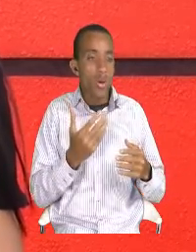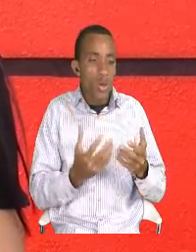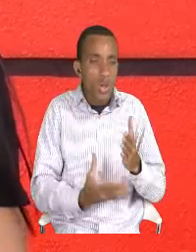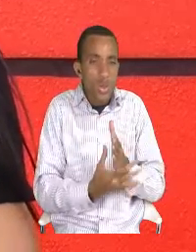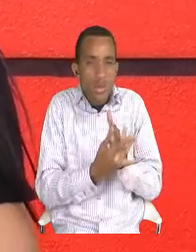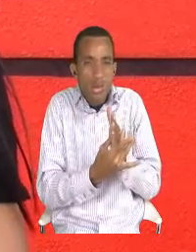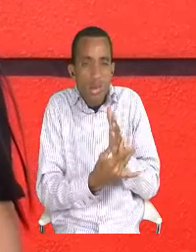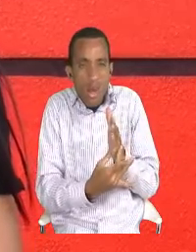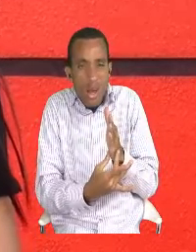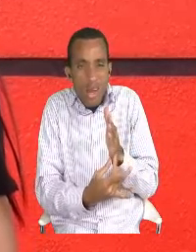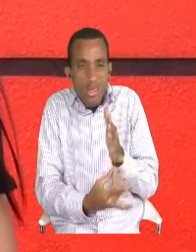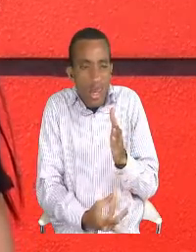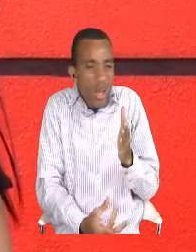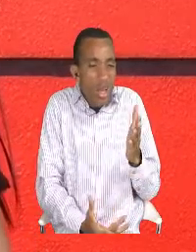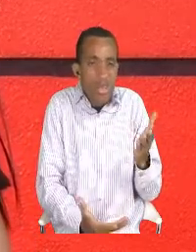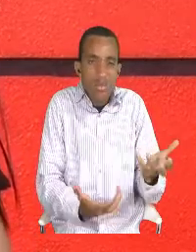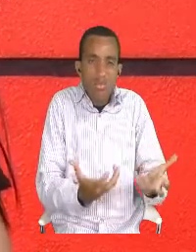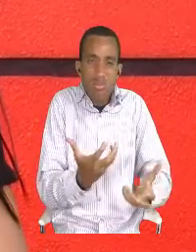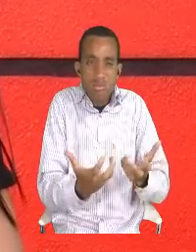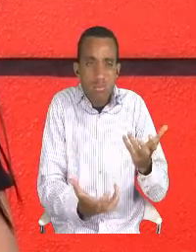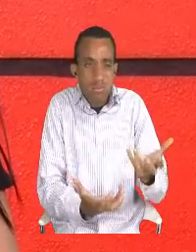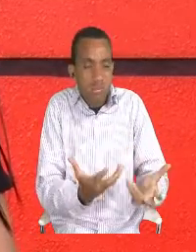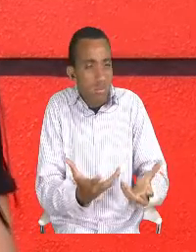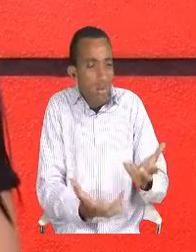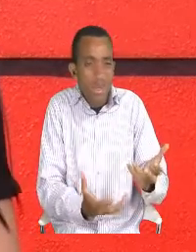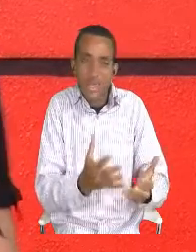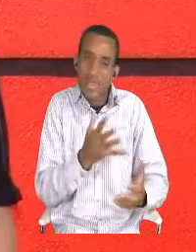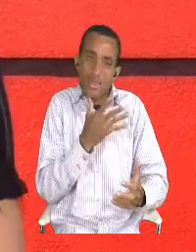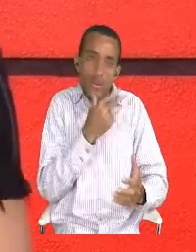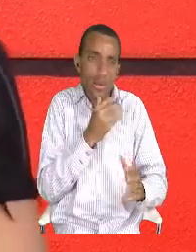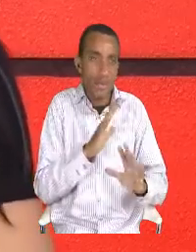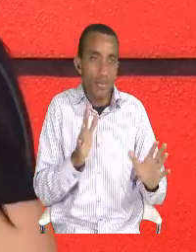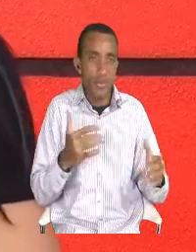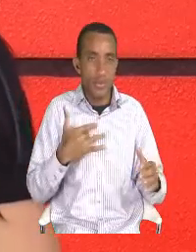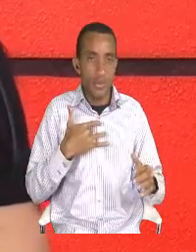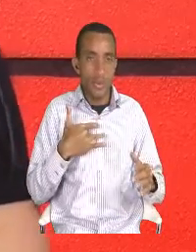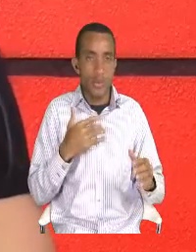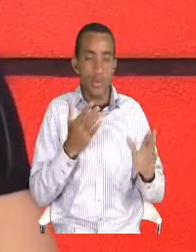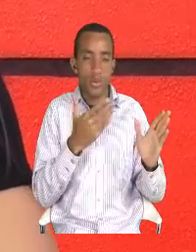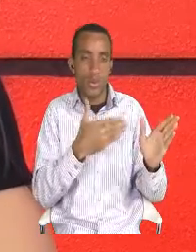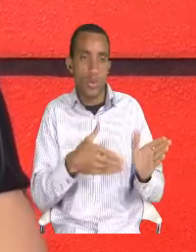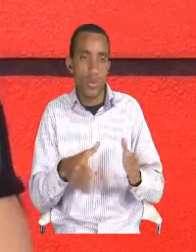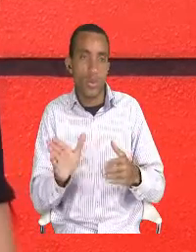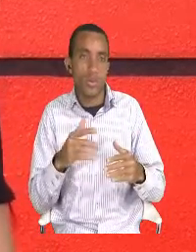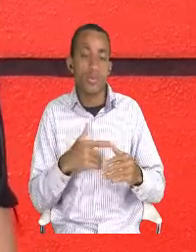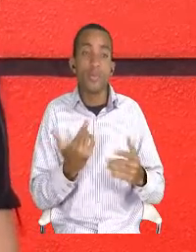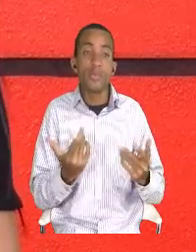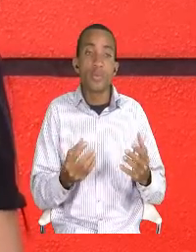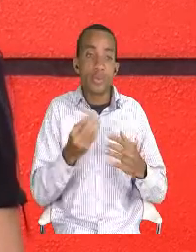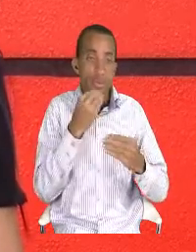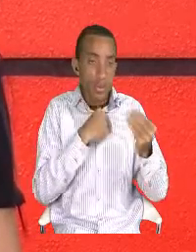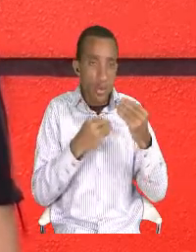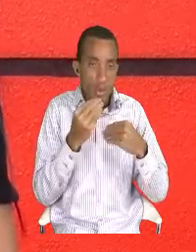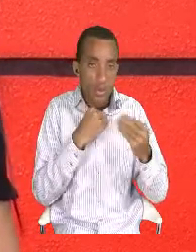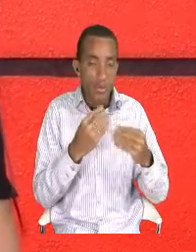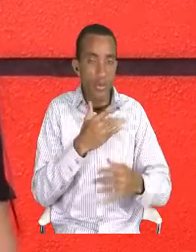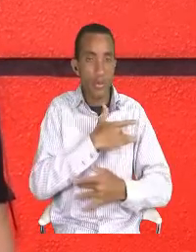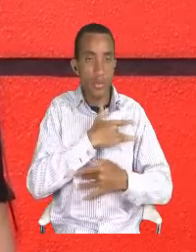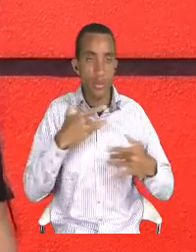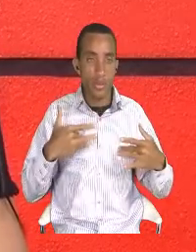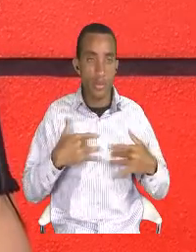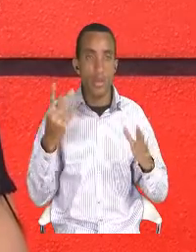harinas refinadas. Más o menos yo estoy en curso de la alimentación saludable desde el 2013, entonces